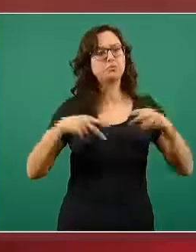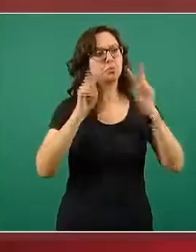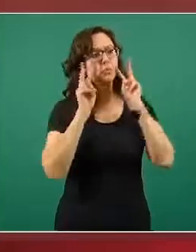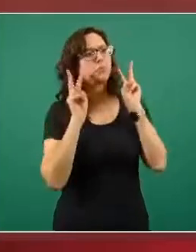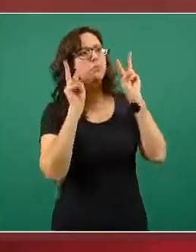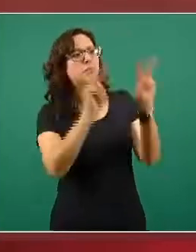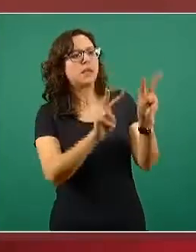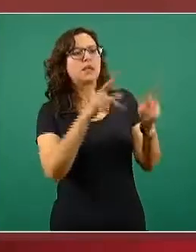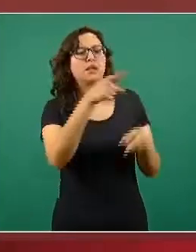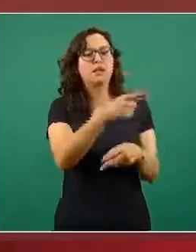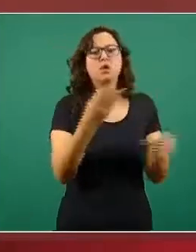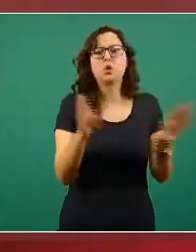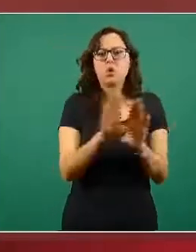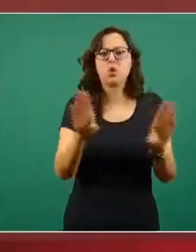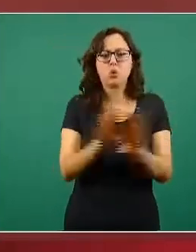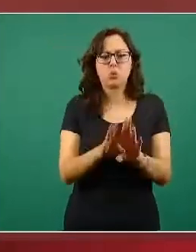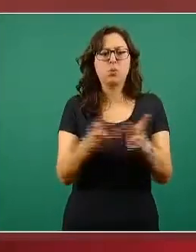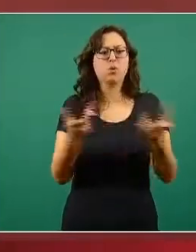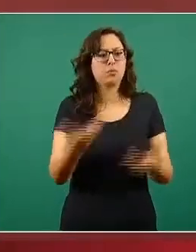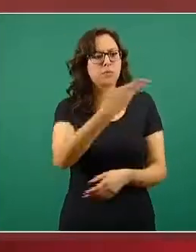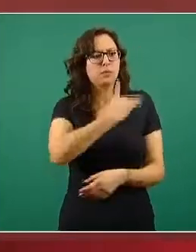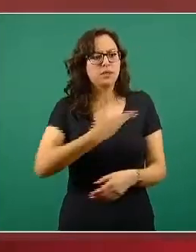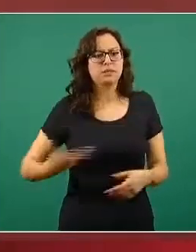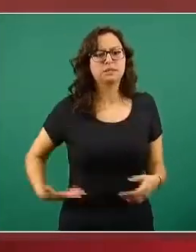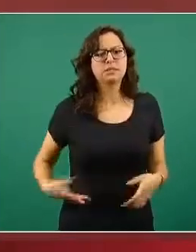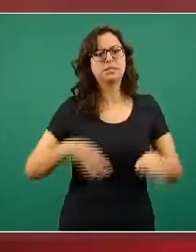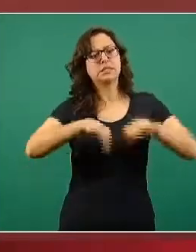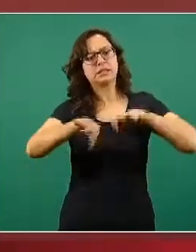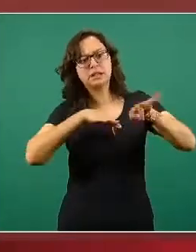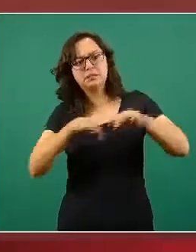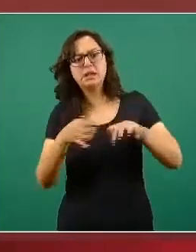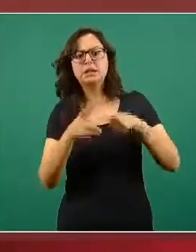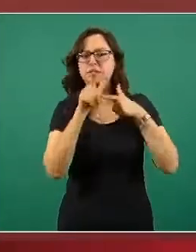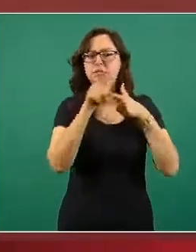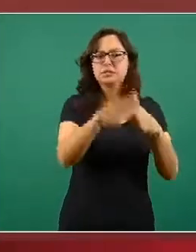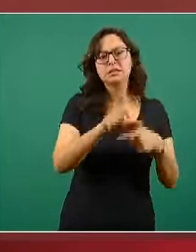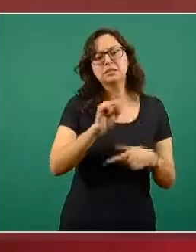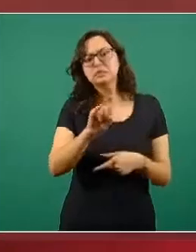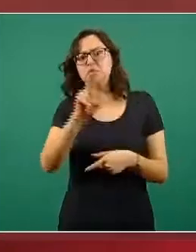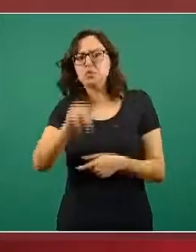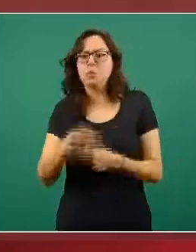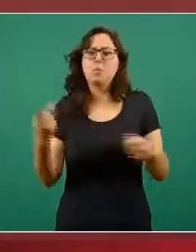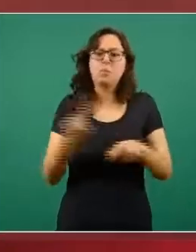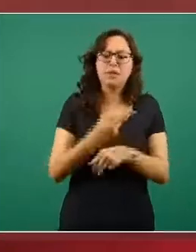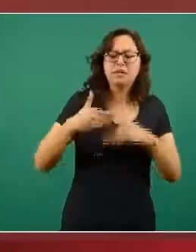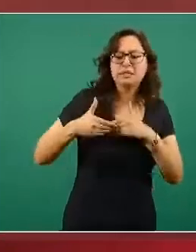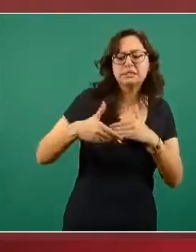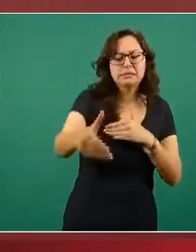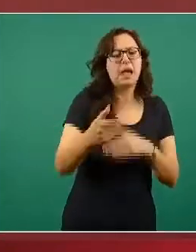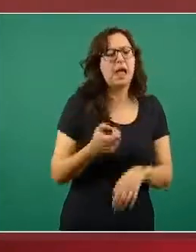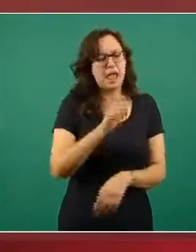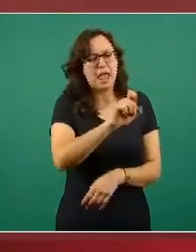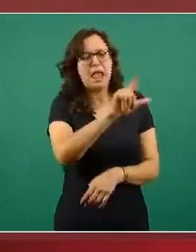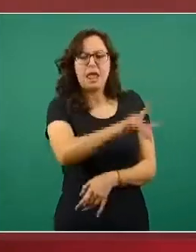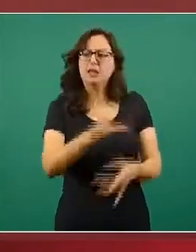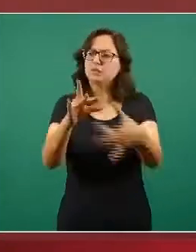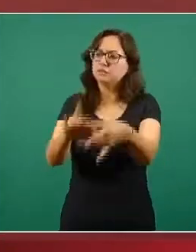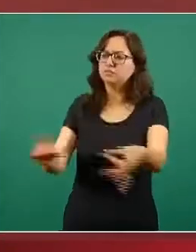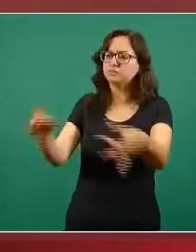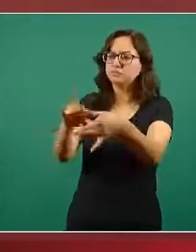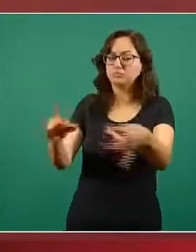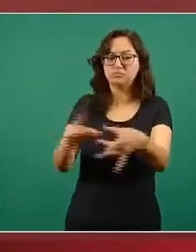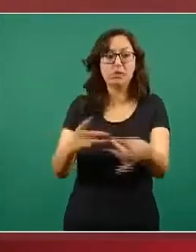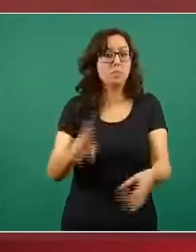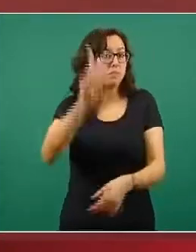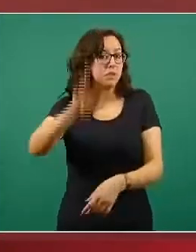que tiene en este momento la nación a través de las palabras del presidente López Obrador. Como hemos comentado todos los días, él no ha